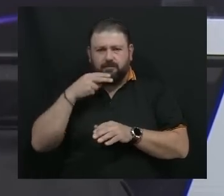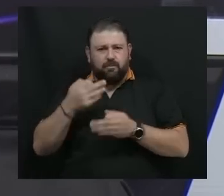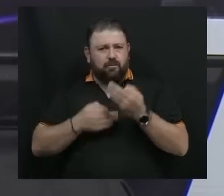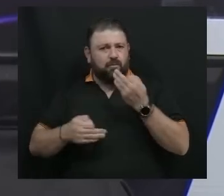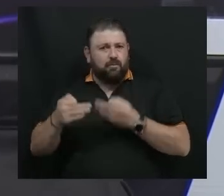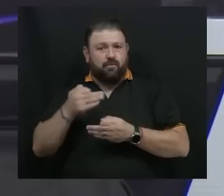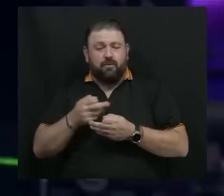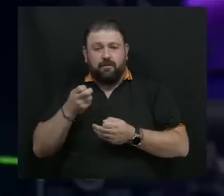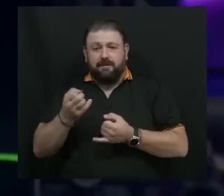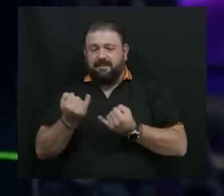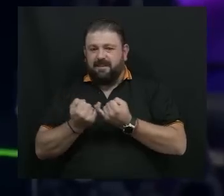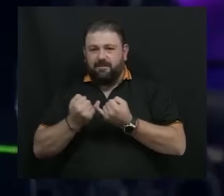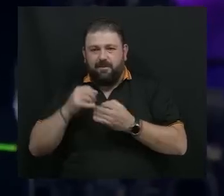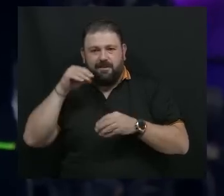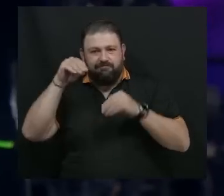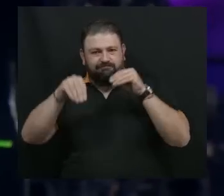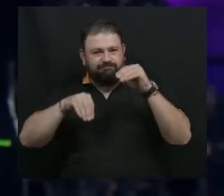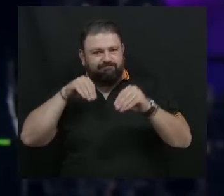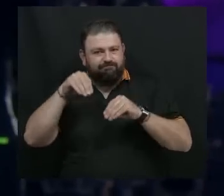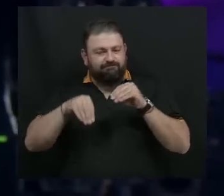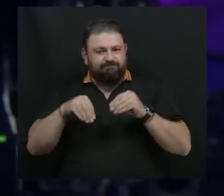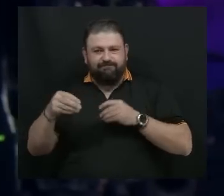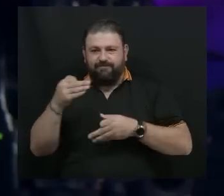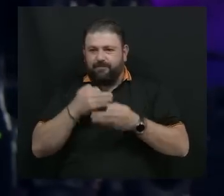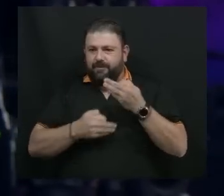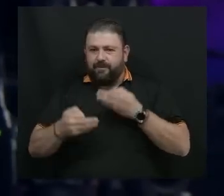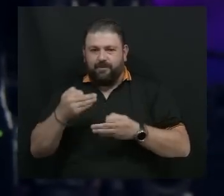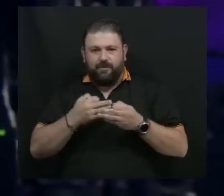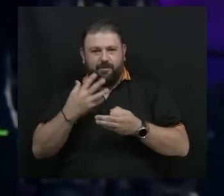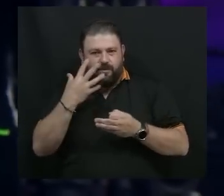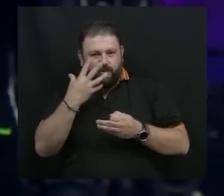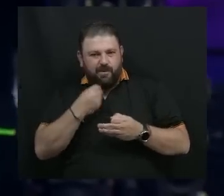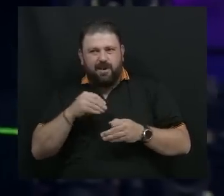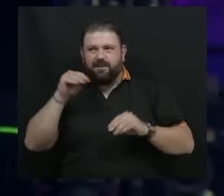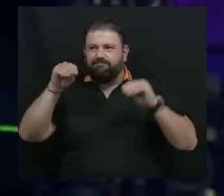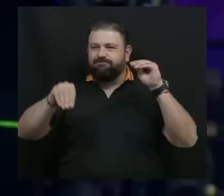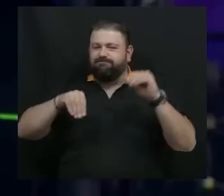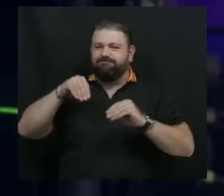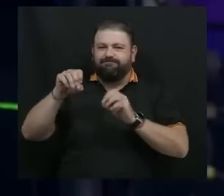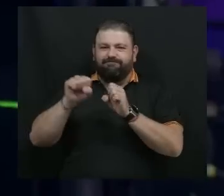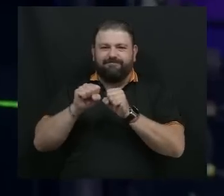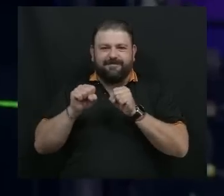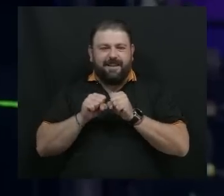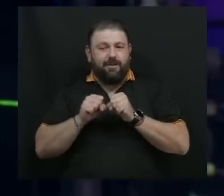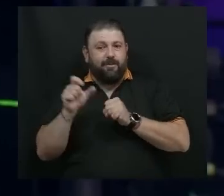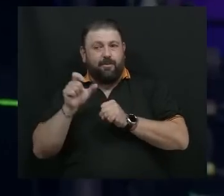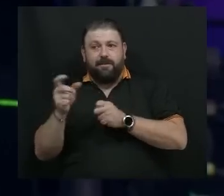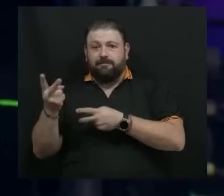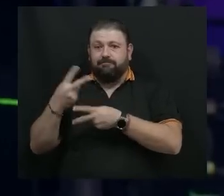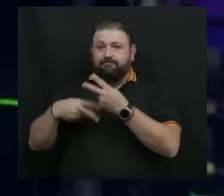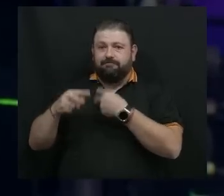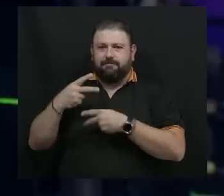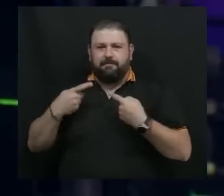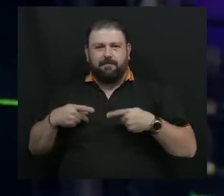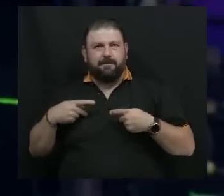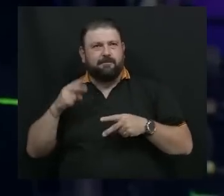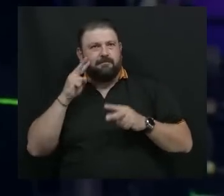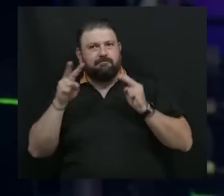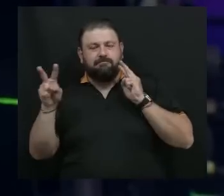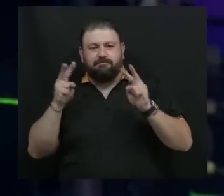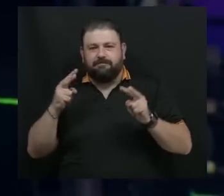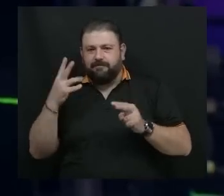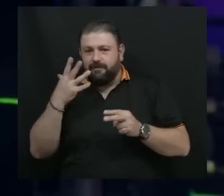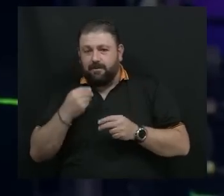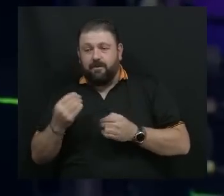el salón con todo lo relacionado con nuestra línea de belleza. Y las personas que tienen el contacto con la